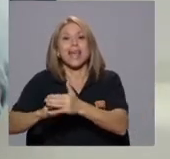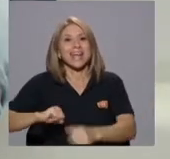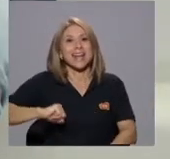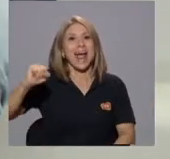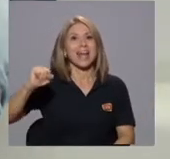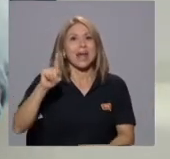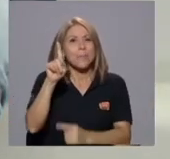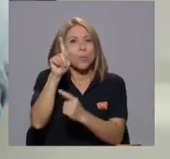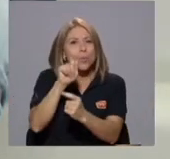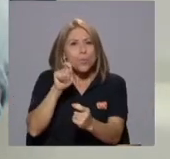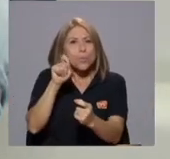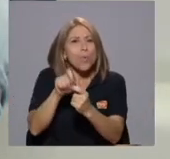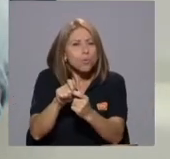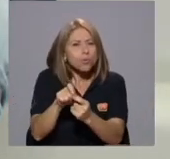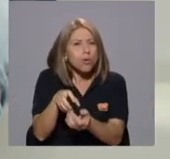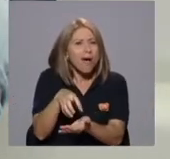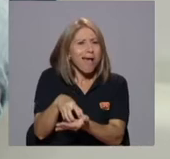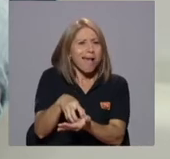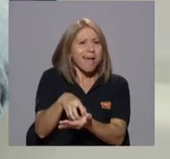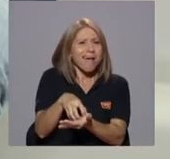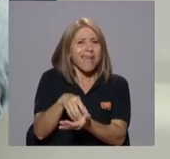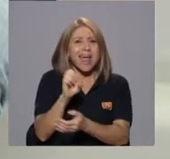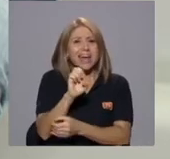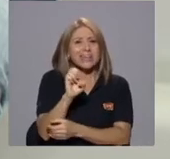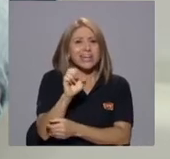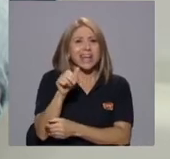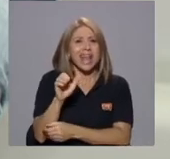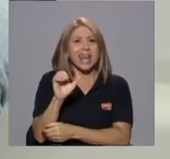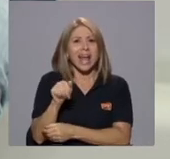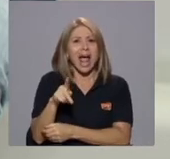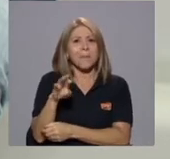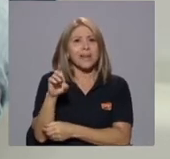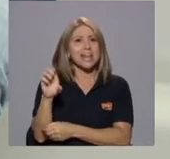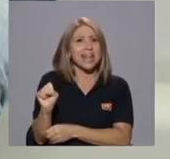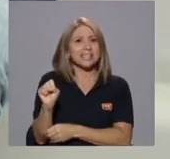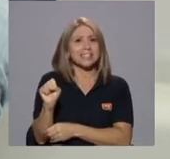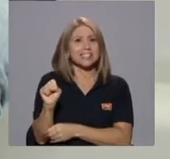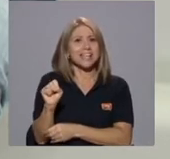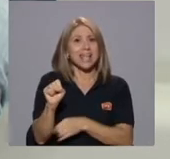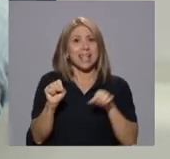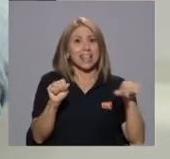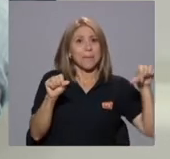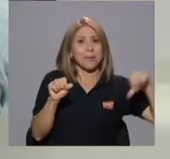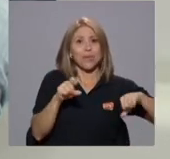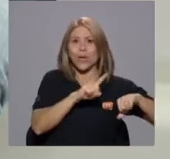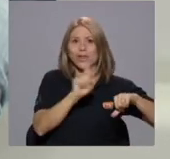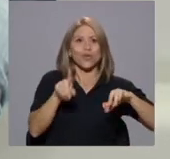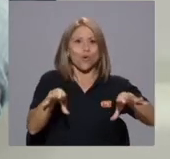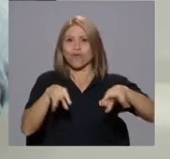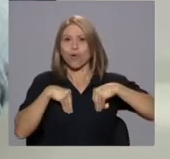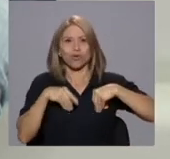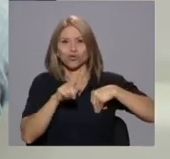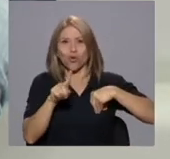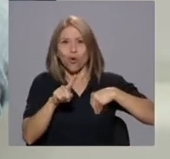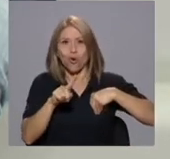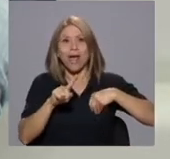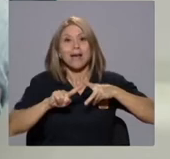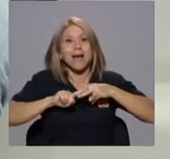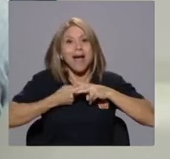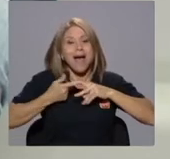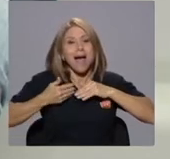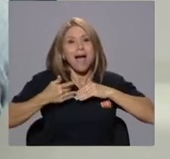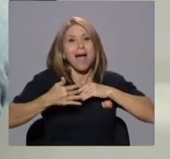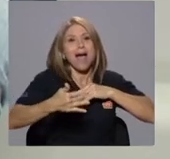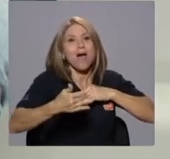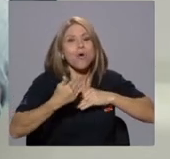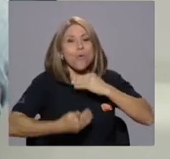cuestionable, que no reconoció a Enrique Capriles, el candidato derrotado, y a partir de allí se vino un proceso en el cual